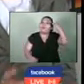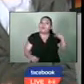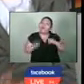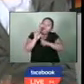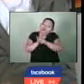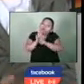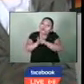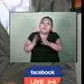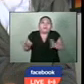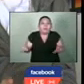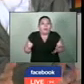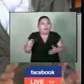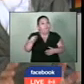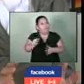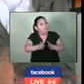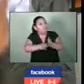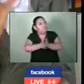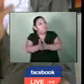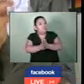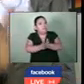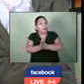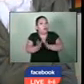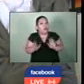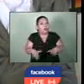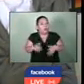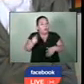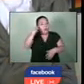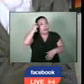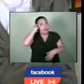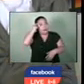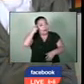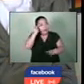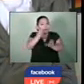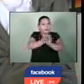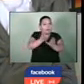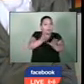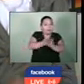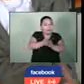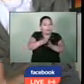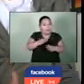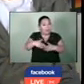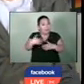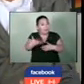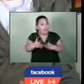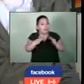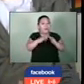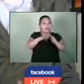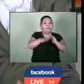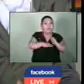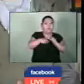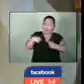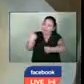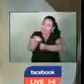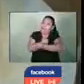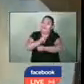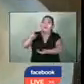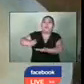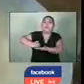Entonces es bien interesante cómo la psicología que nos ha dejado la pandemia es amar a nuestra